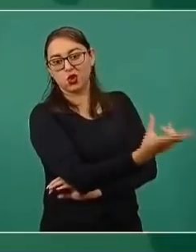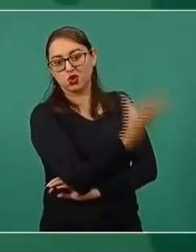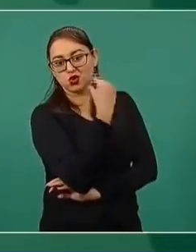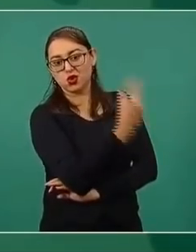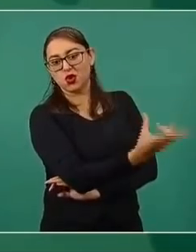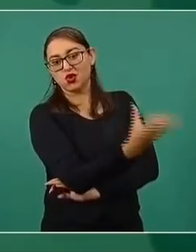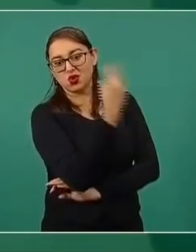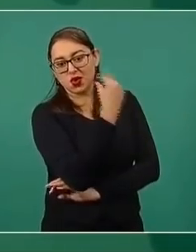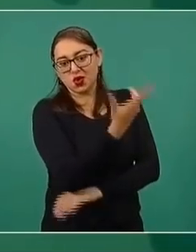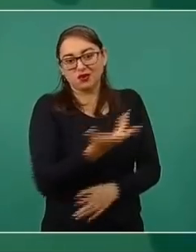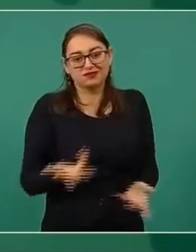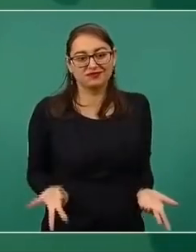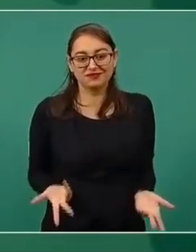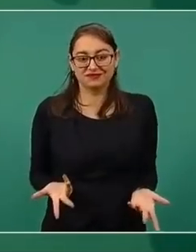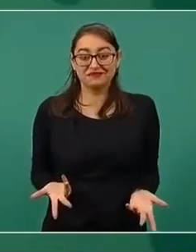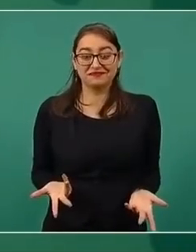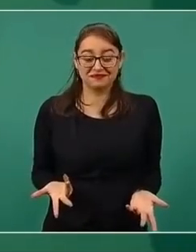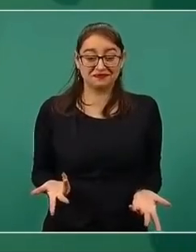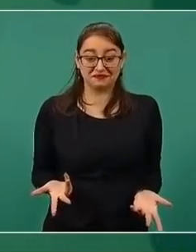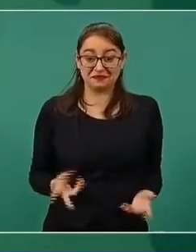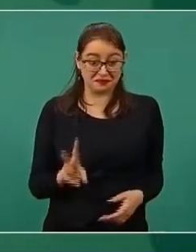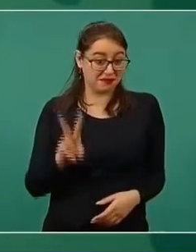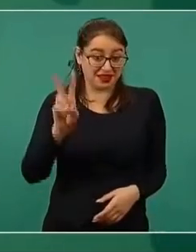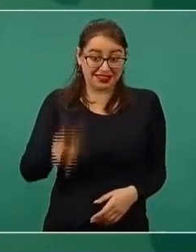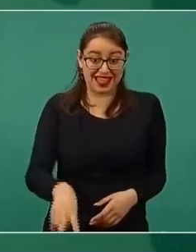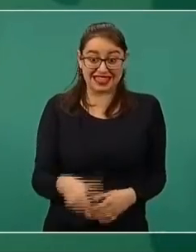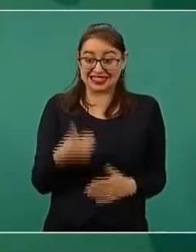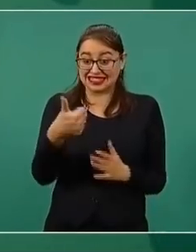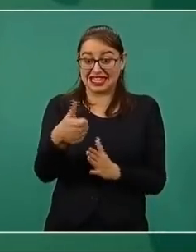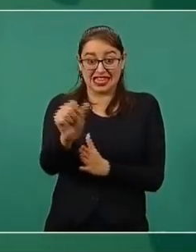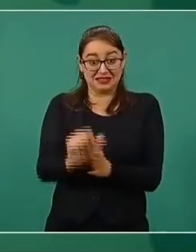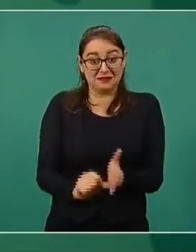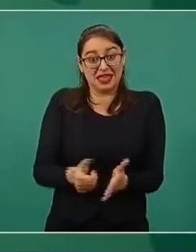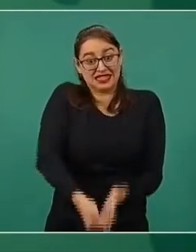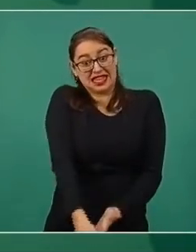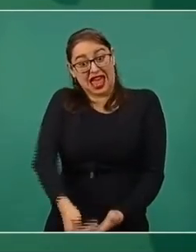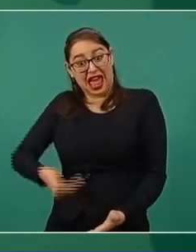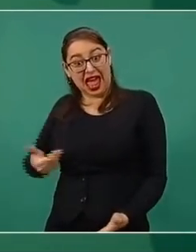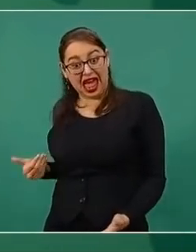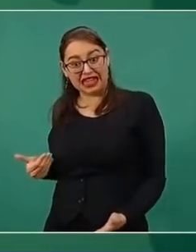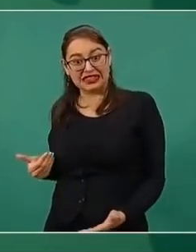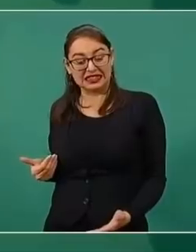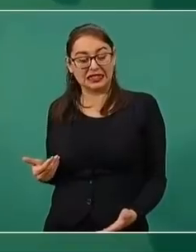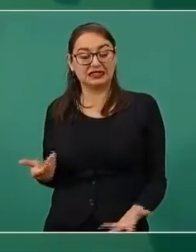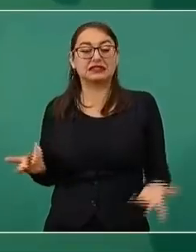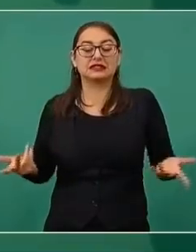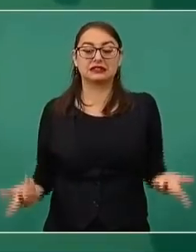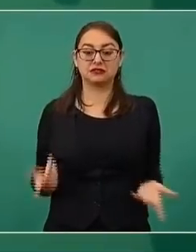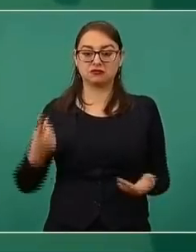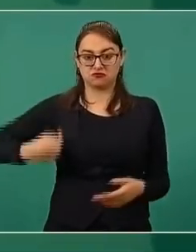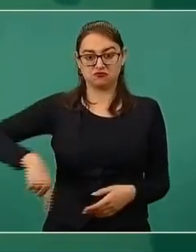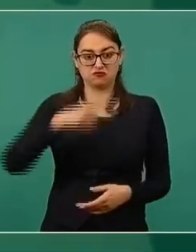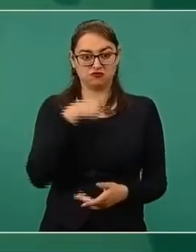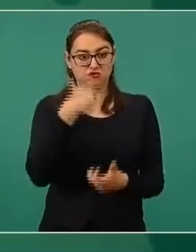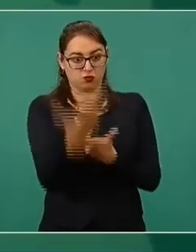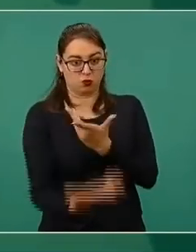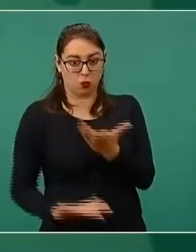tanteo. 6 meses antes, 8 meses antes de esa elección, el PAN votó en contra